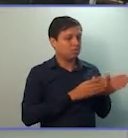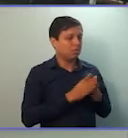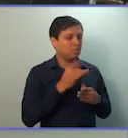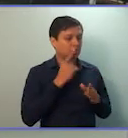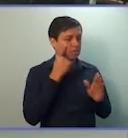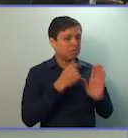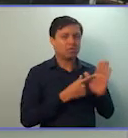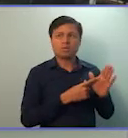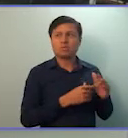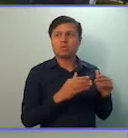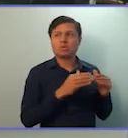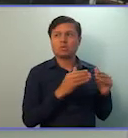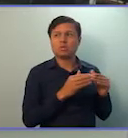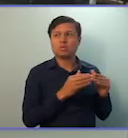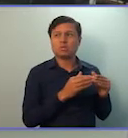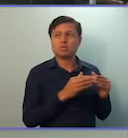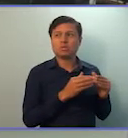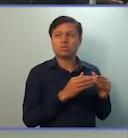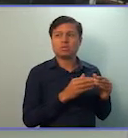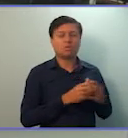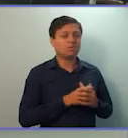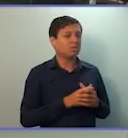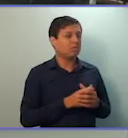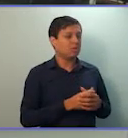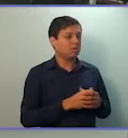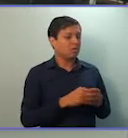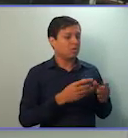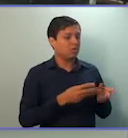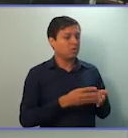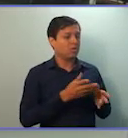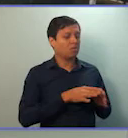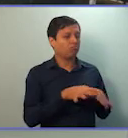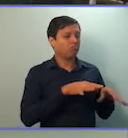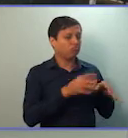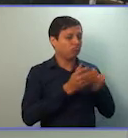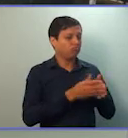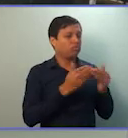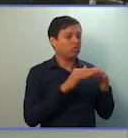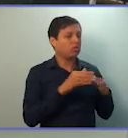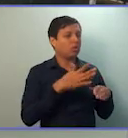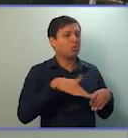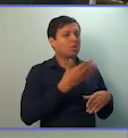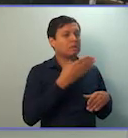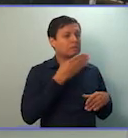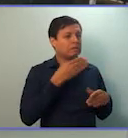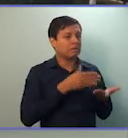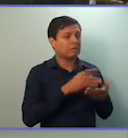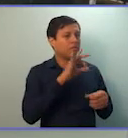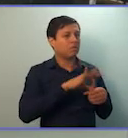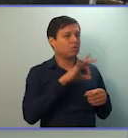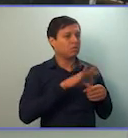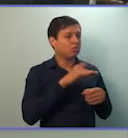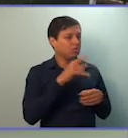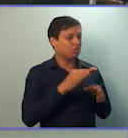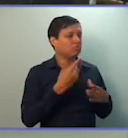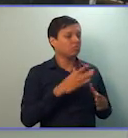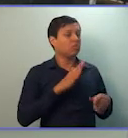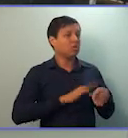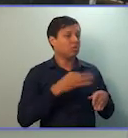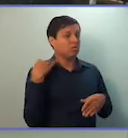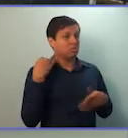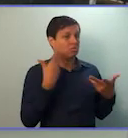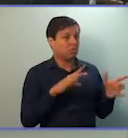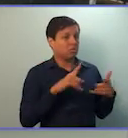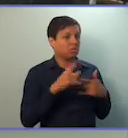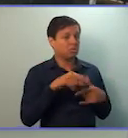van a destacar vamos a ver inclusive a los insulares golfo de fonseca los lugares de difícil acceso de votación así que les invitamos desde